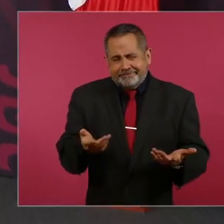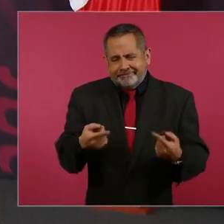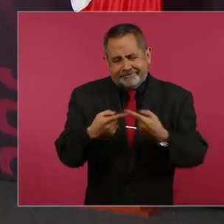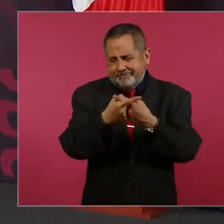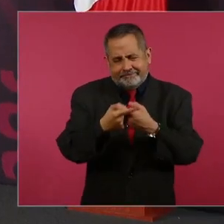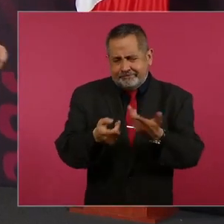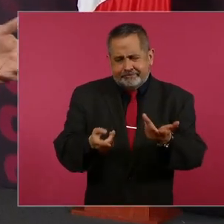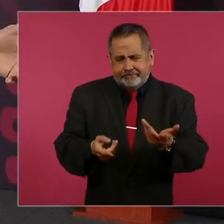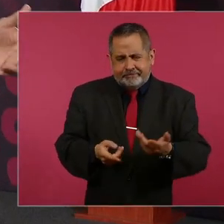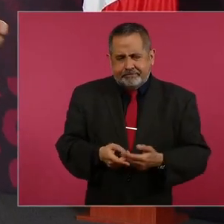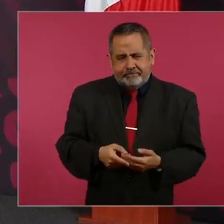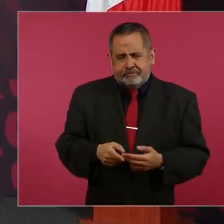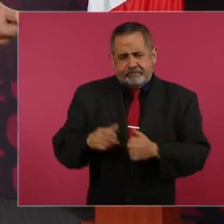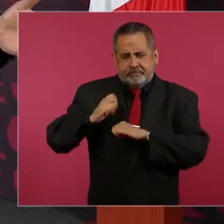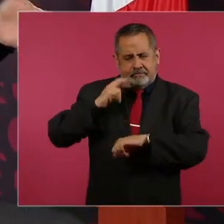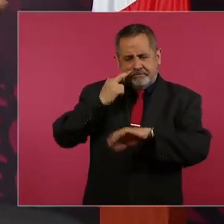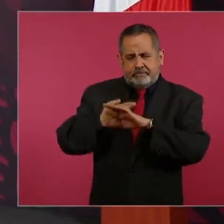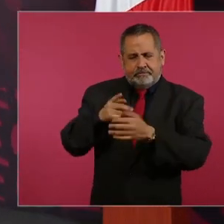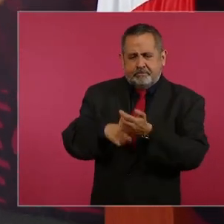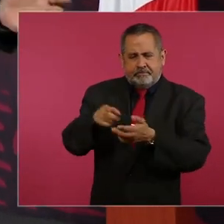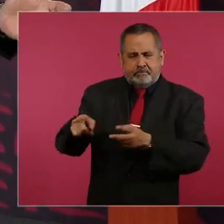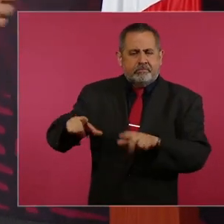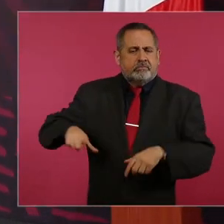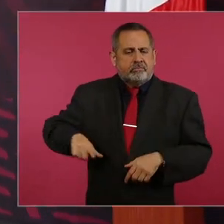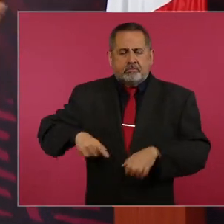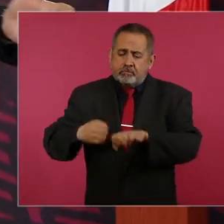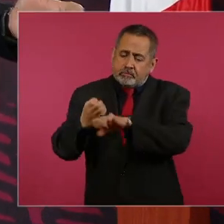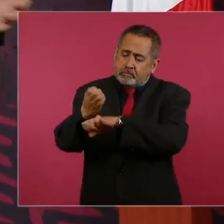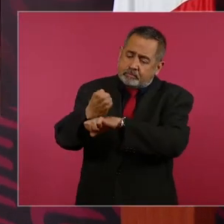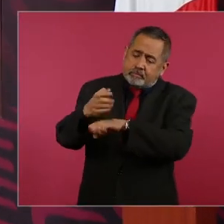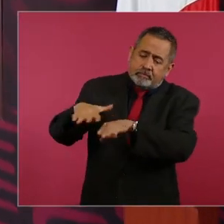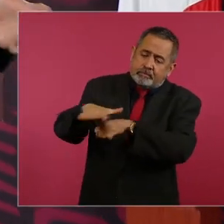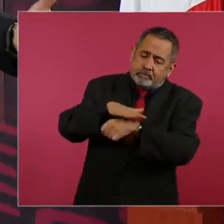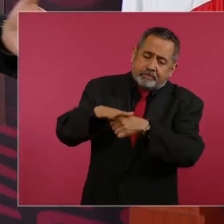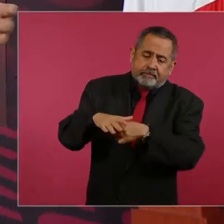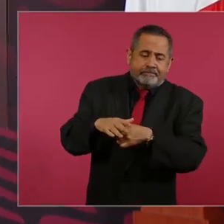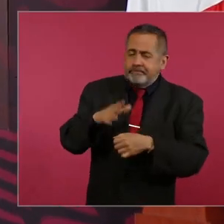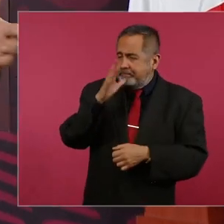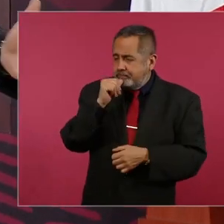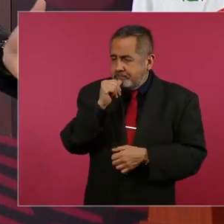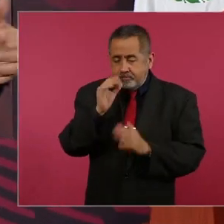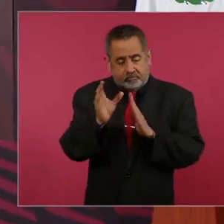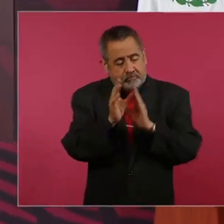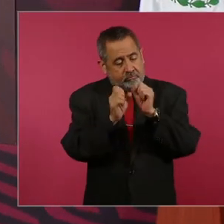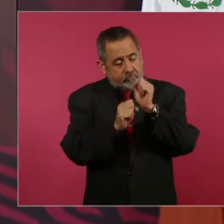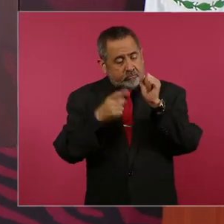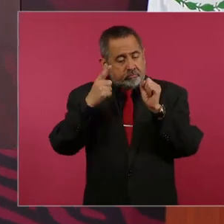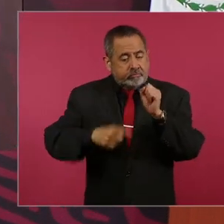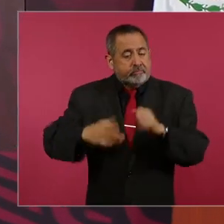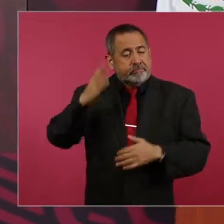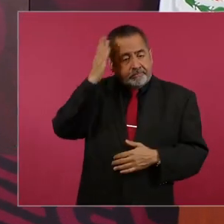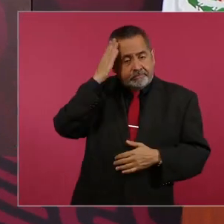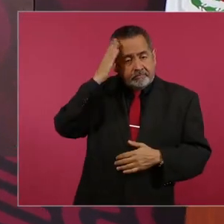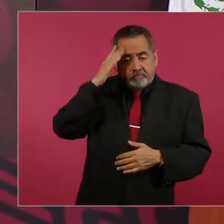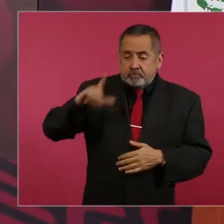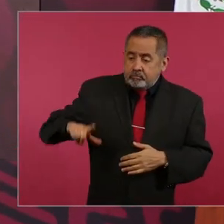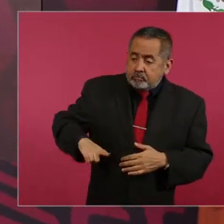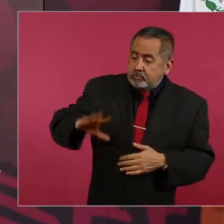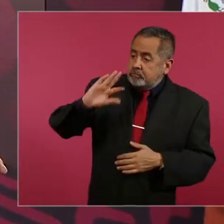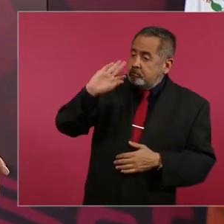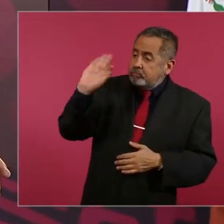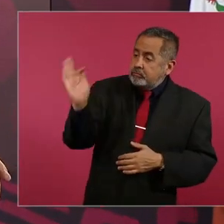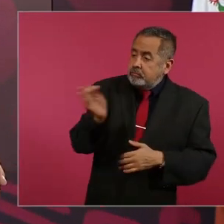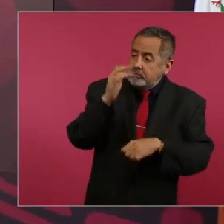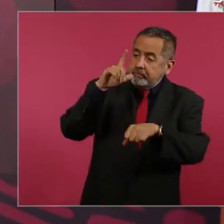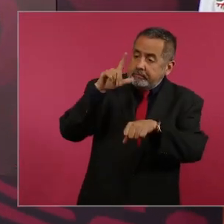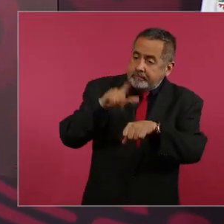no les corresponde a los gobiernos estatales de acuerdo a nuestra Constitución todo lo relacionado con